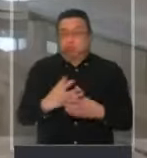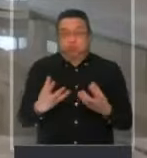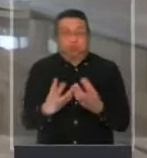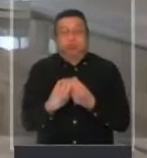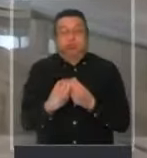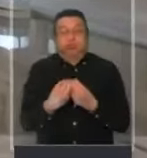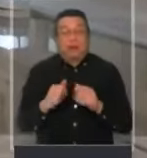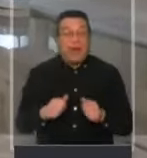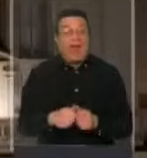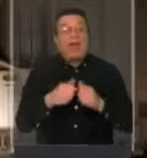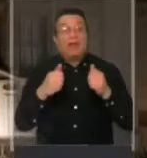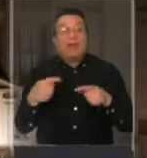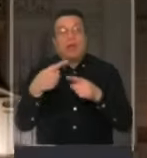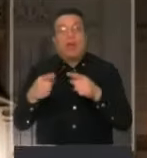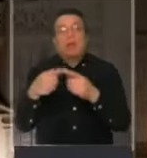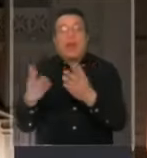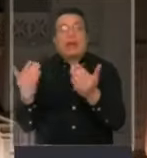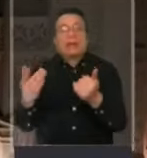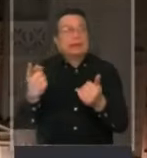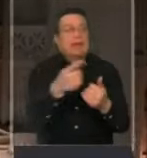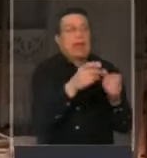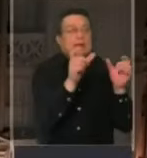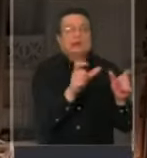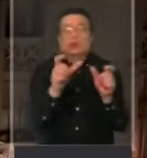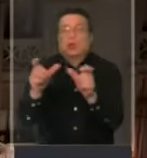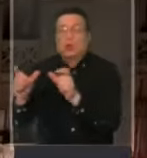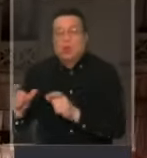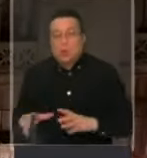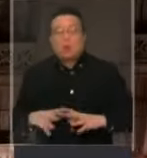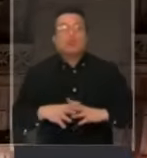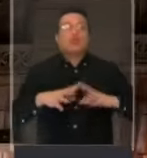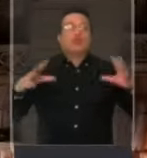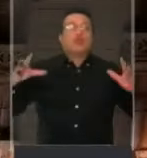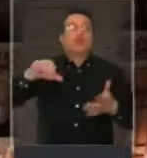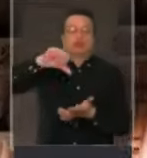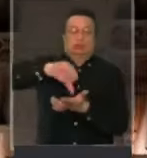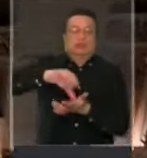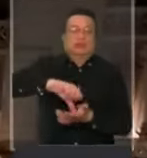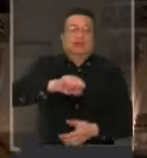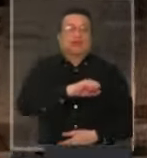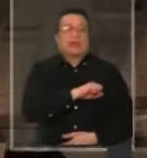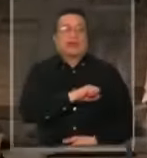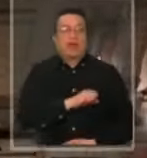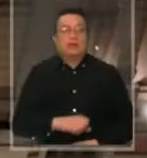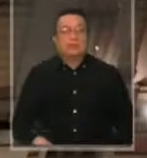considerando todas las necesidades de seguridad pública en el casco histórico de Santiago.